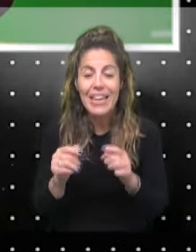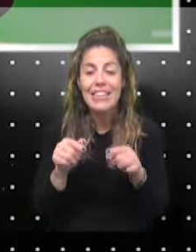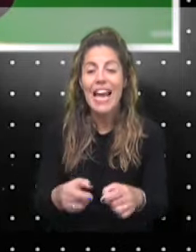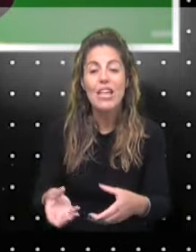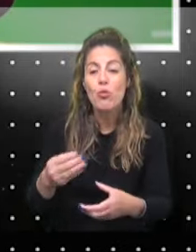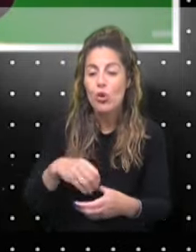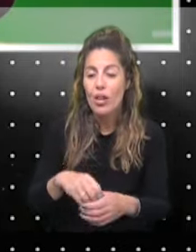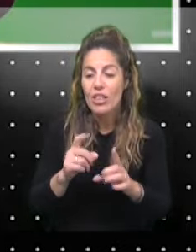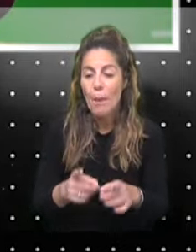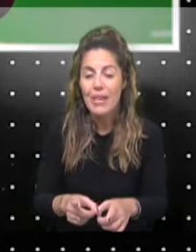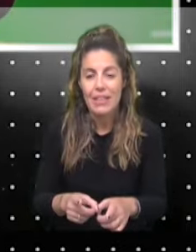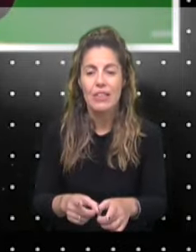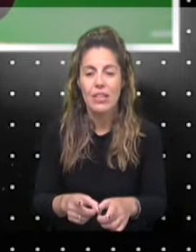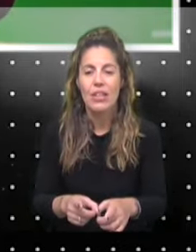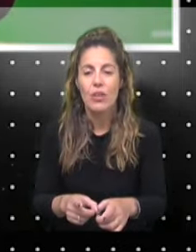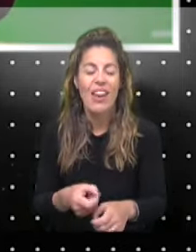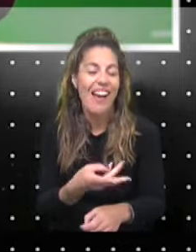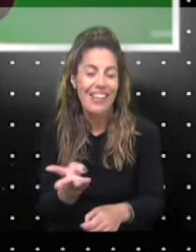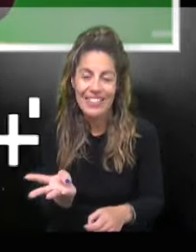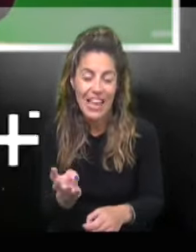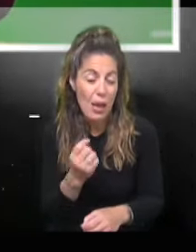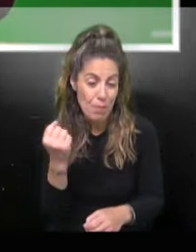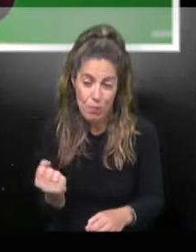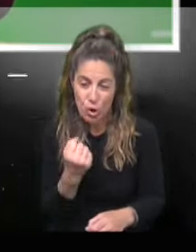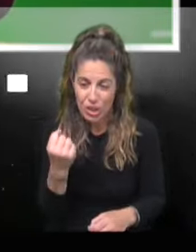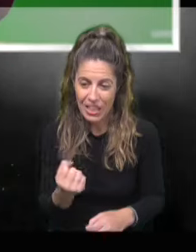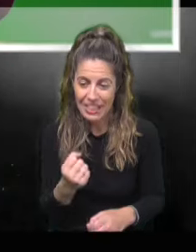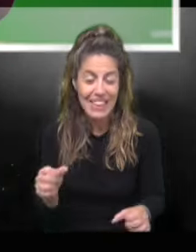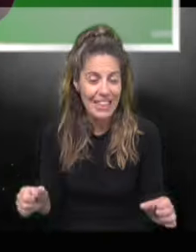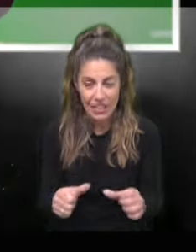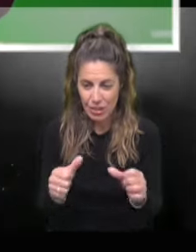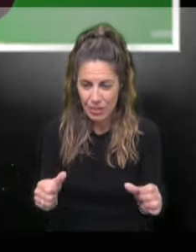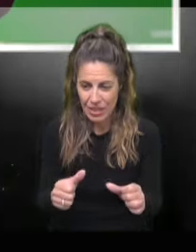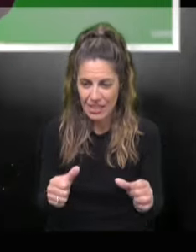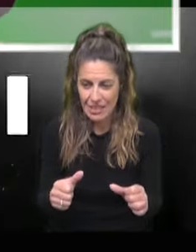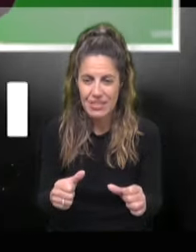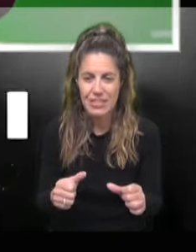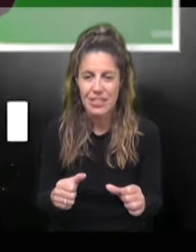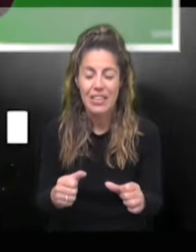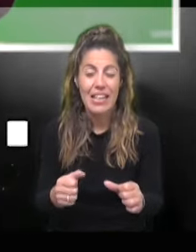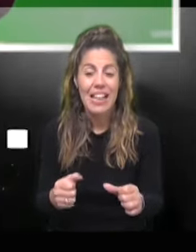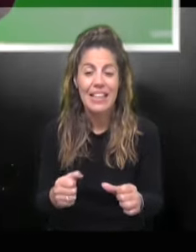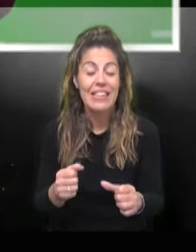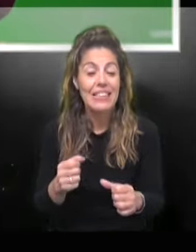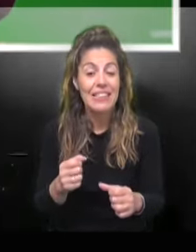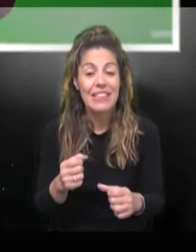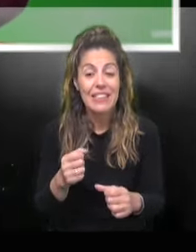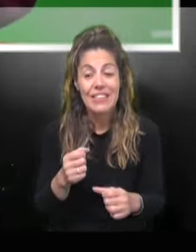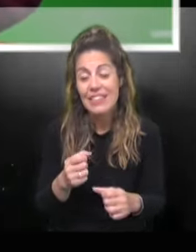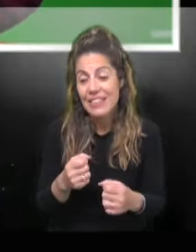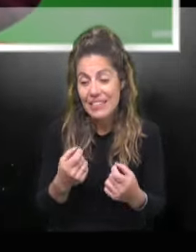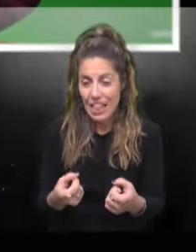incorporado indudablemente una cantidad importante de actividades que están determinando en última